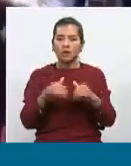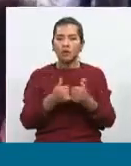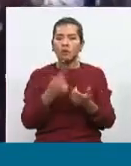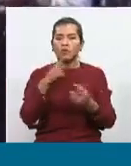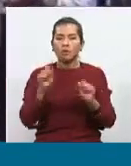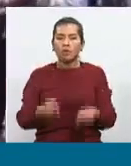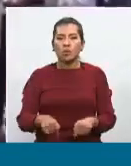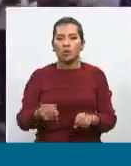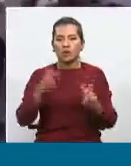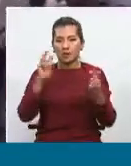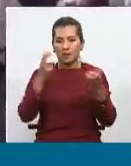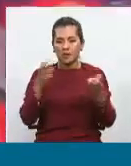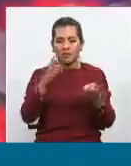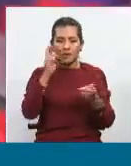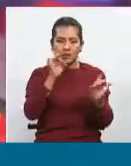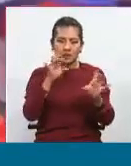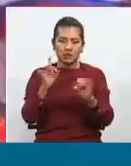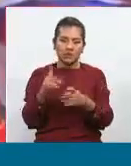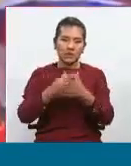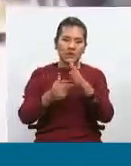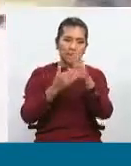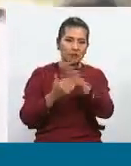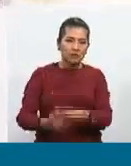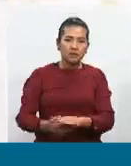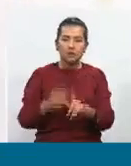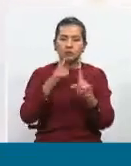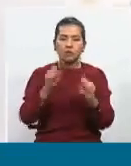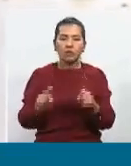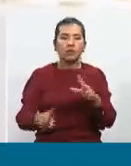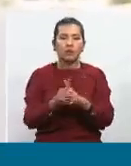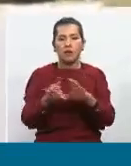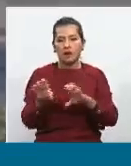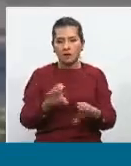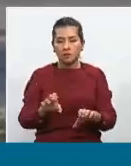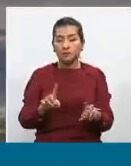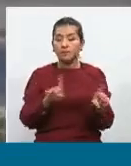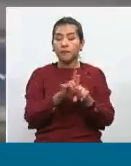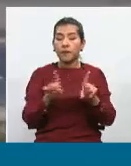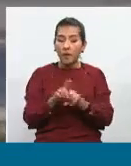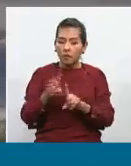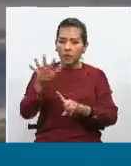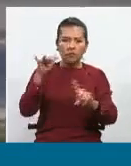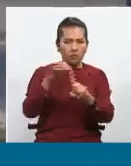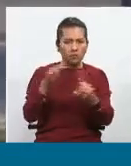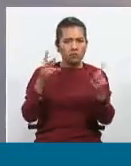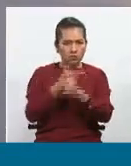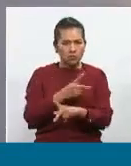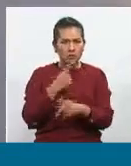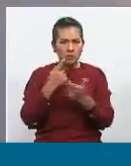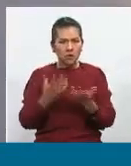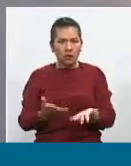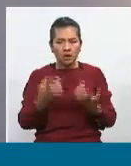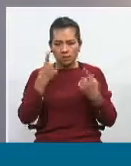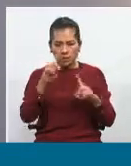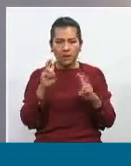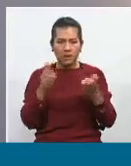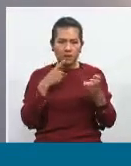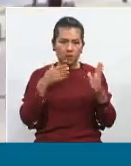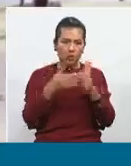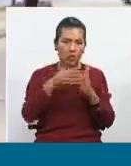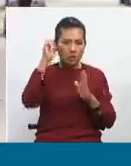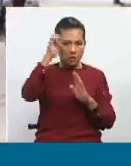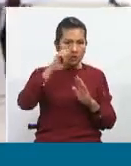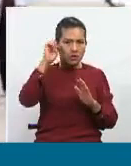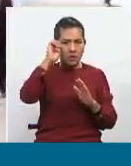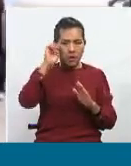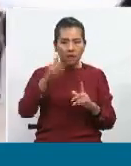hechos de racismo y discriminación como los que sucedieron, y hechos vandálicos, hechos paramilitares, paraestatales,